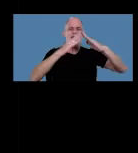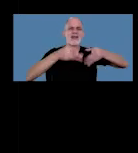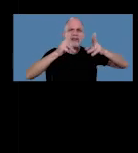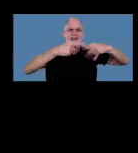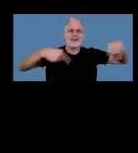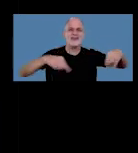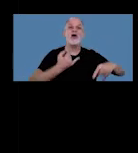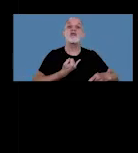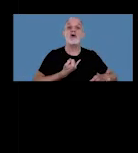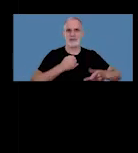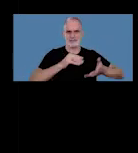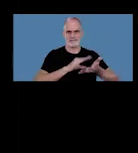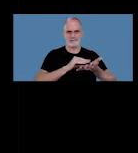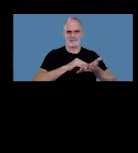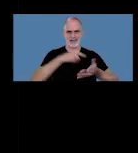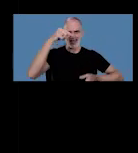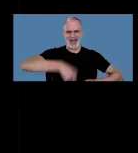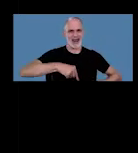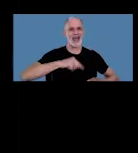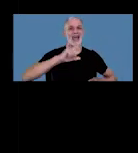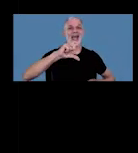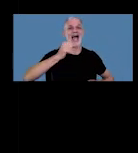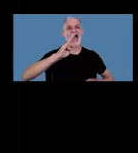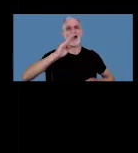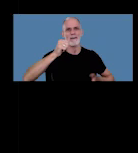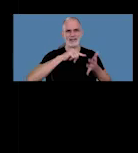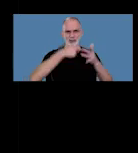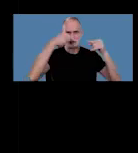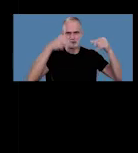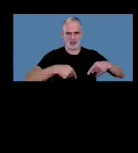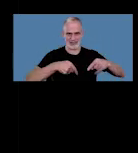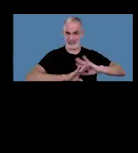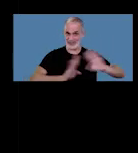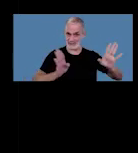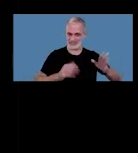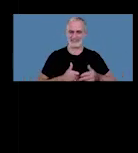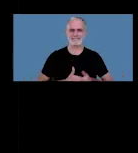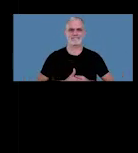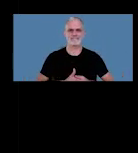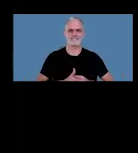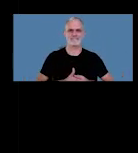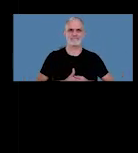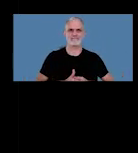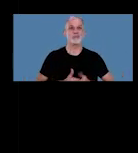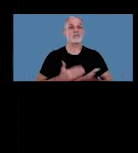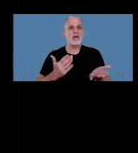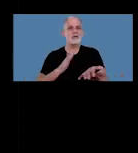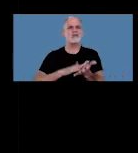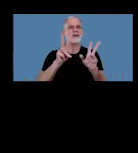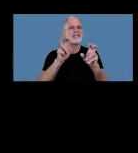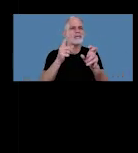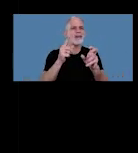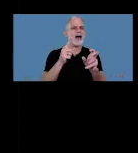situados en el territorio perteneciente a la Ciudad Autónoma de Buenos Aires. Con respecto a los